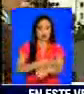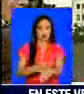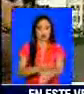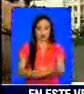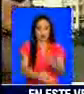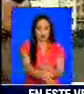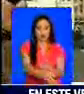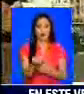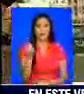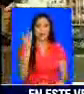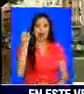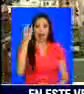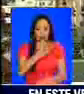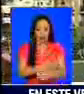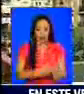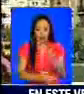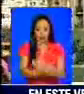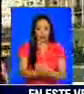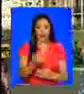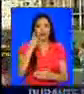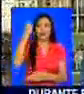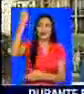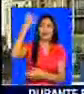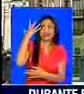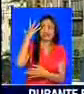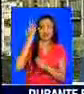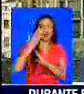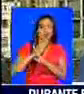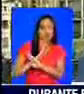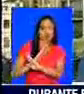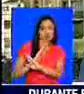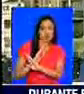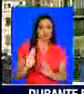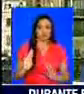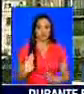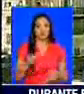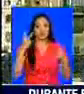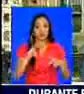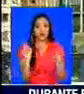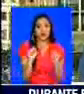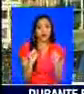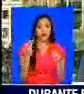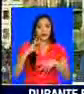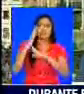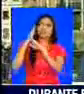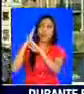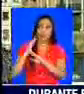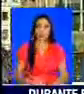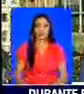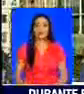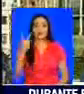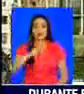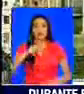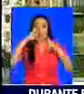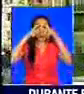¿no? De igual manera, para que te proteja los rayos del sol, incluso el tema del frío, ¿sí? Es importante también el uso de